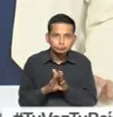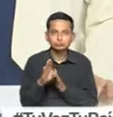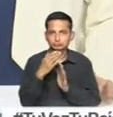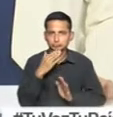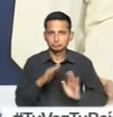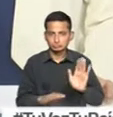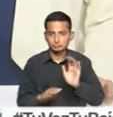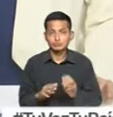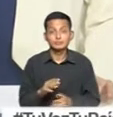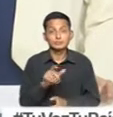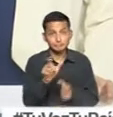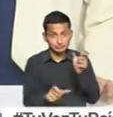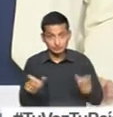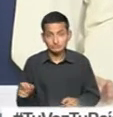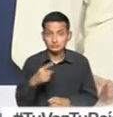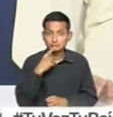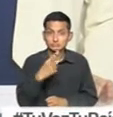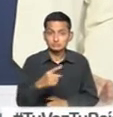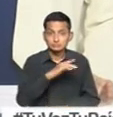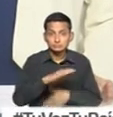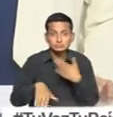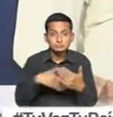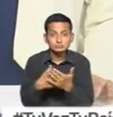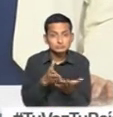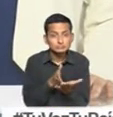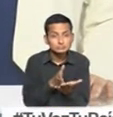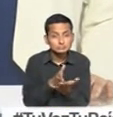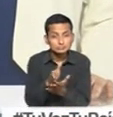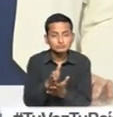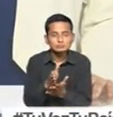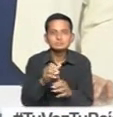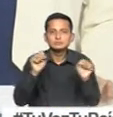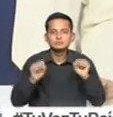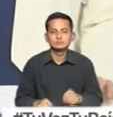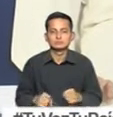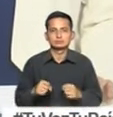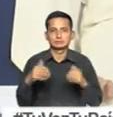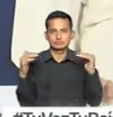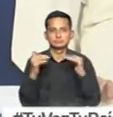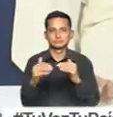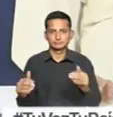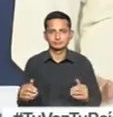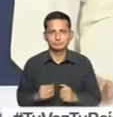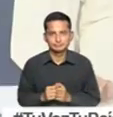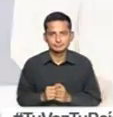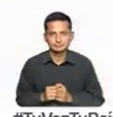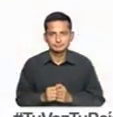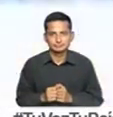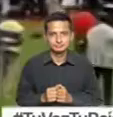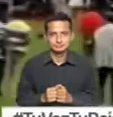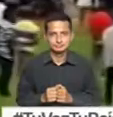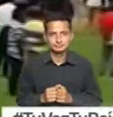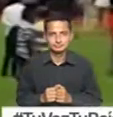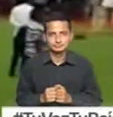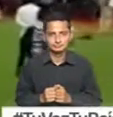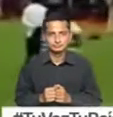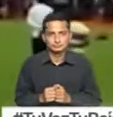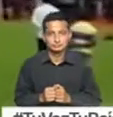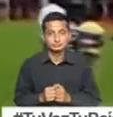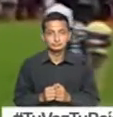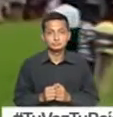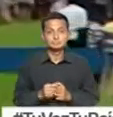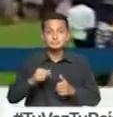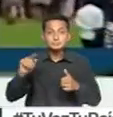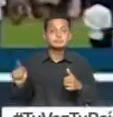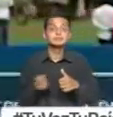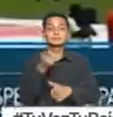Además, pidió a sus conciudadanos encaminar al país hacia la estabilidad democrática. Su primer día oficial